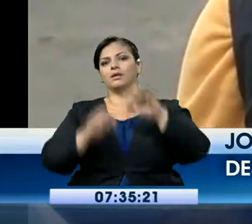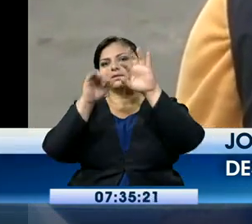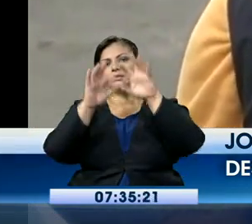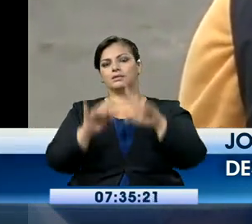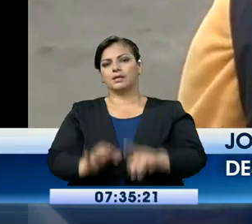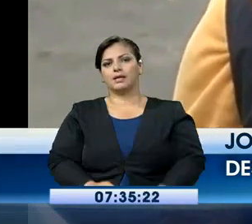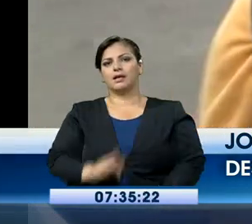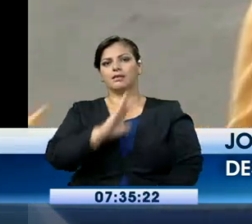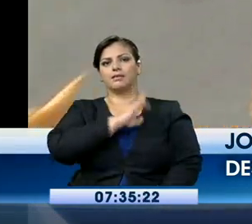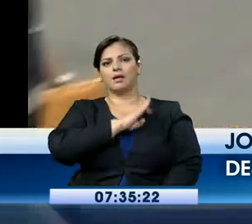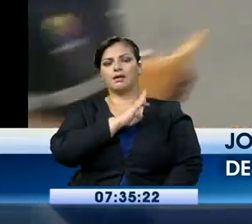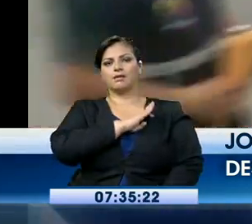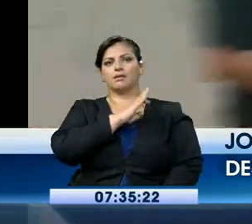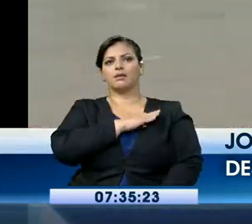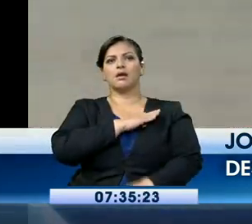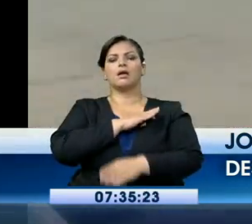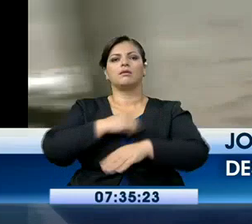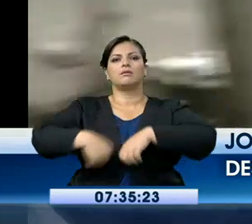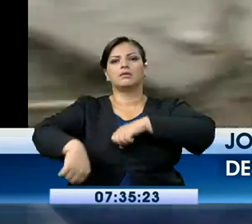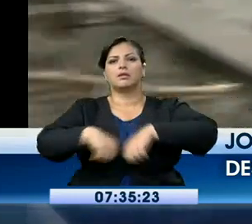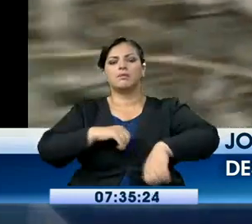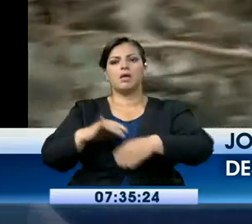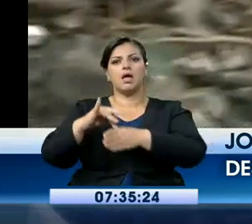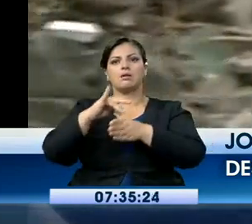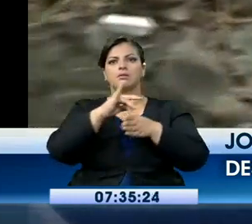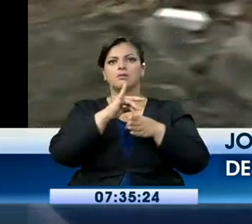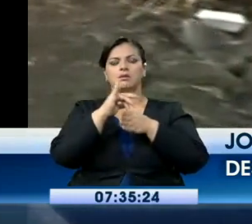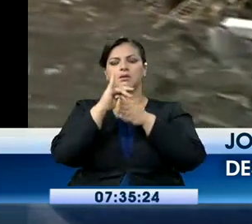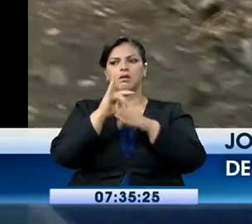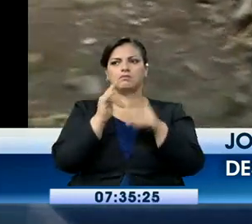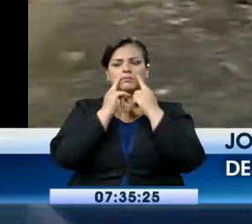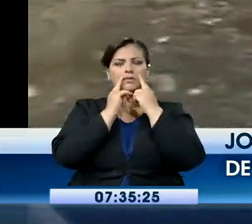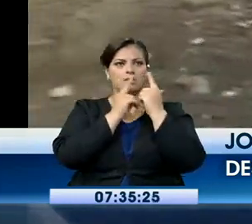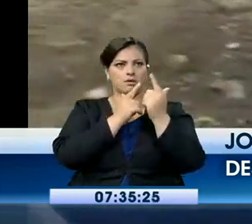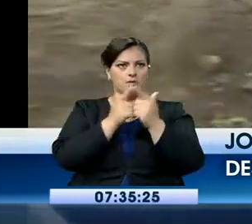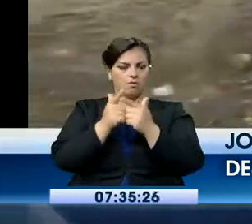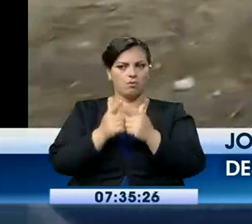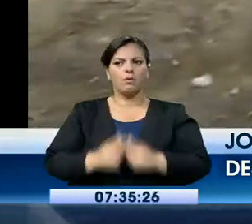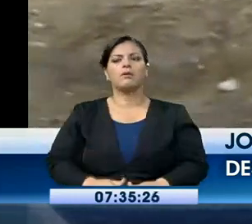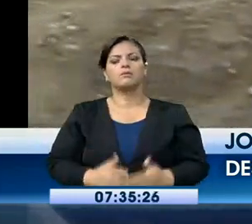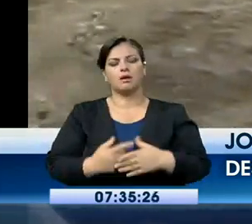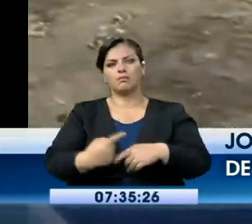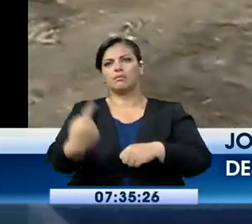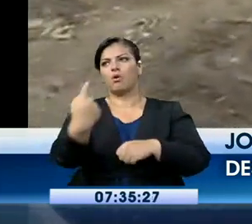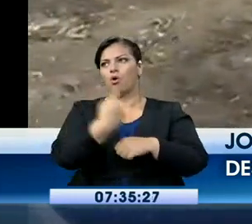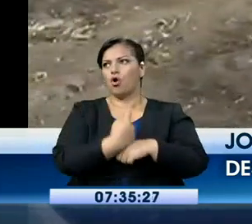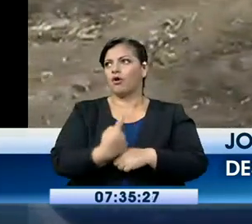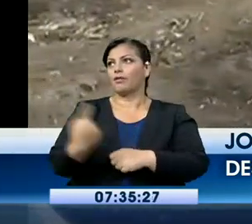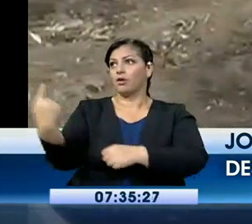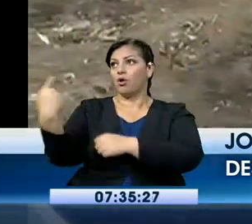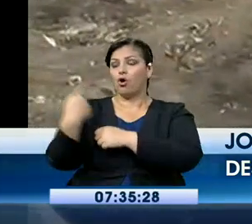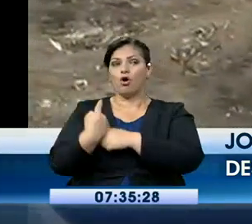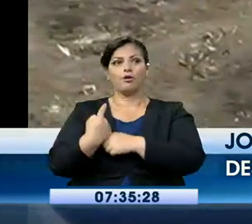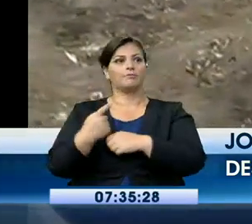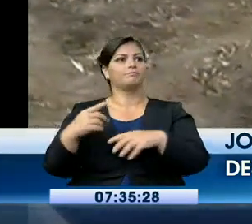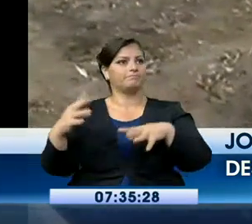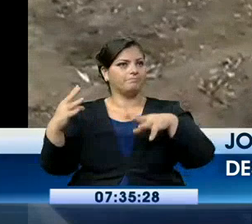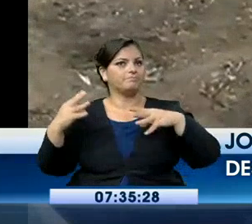Secretaría Técnica. Se cuenta con 500 policías, caballos motorizados, tanques. En ese